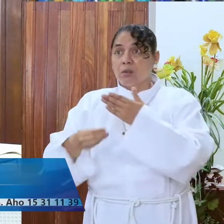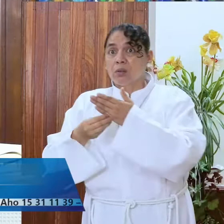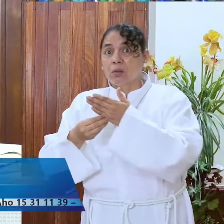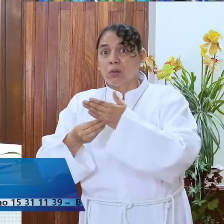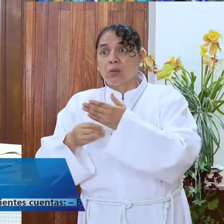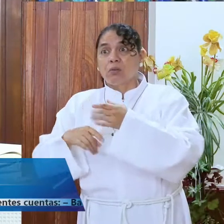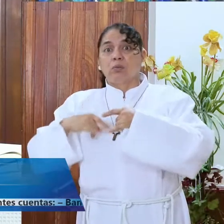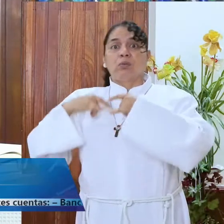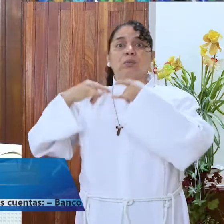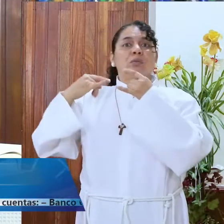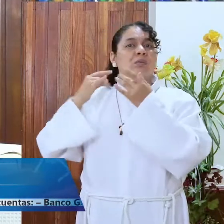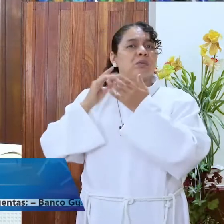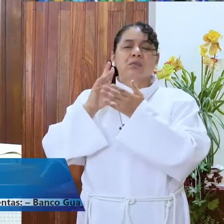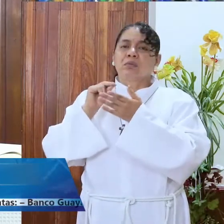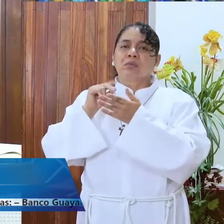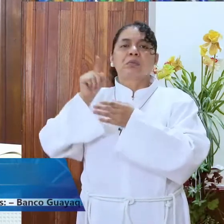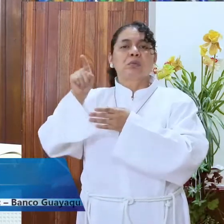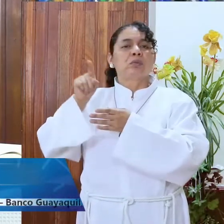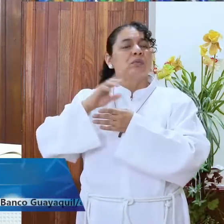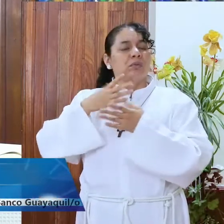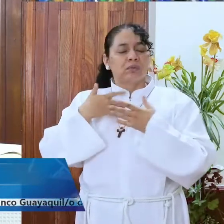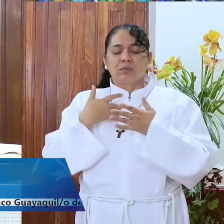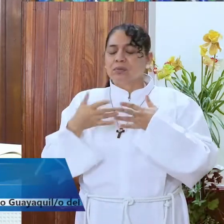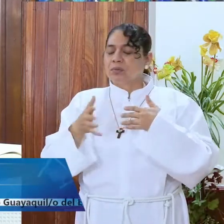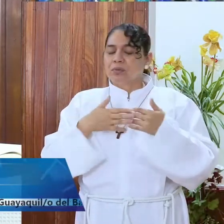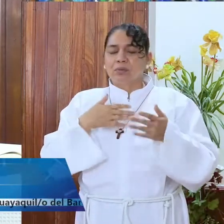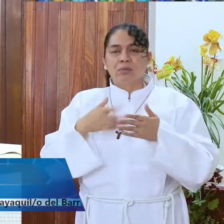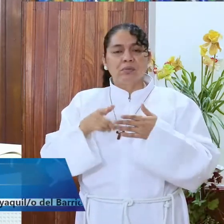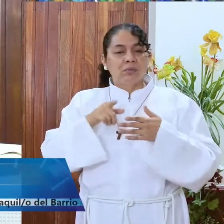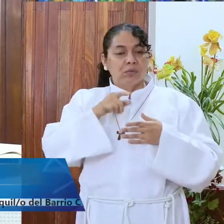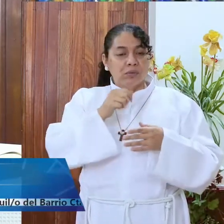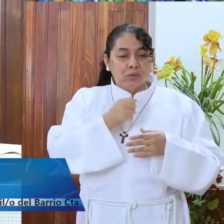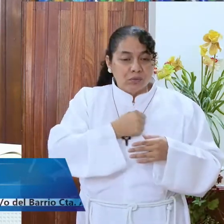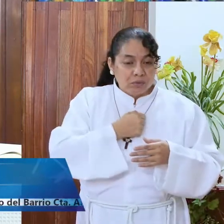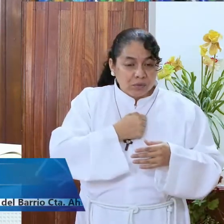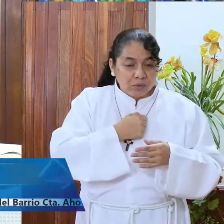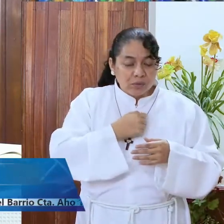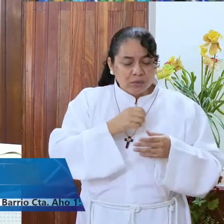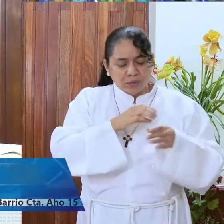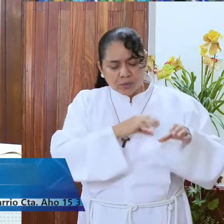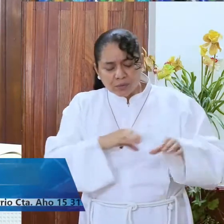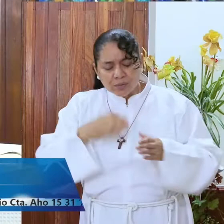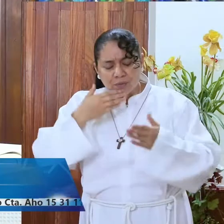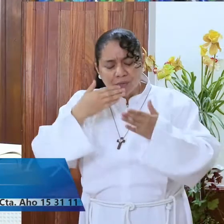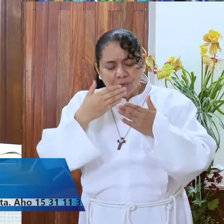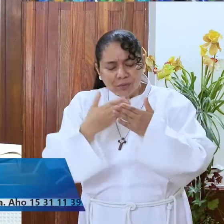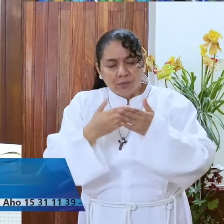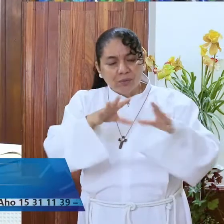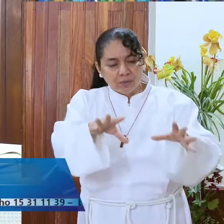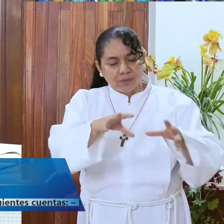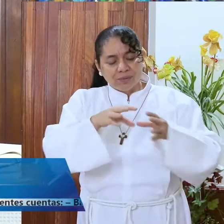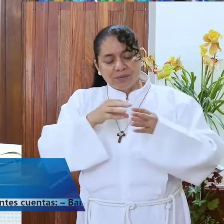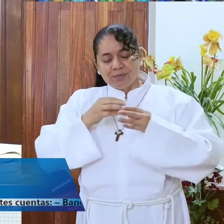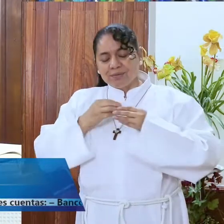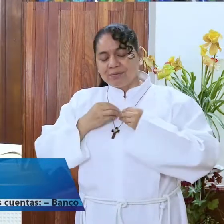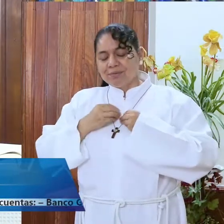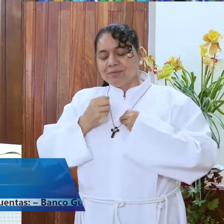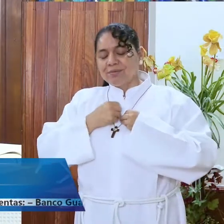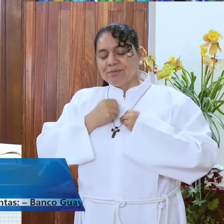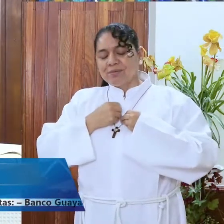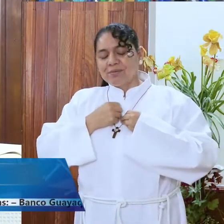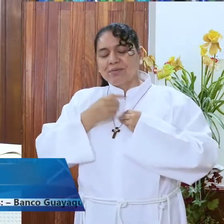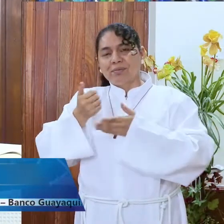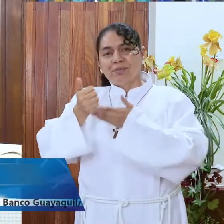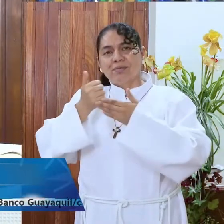tú inspiras y haces tuya nuestra acción de gracias para que viva de salvación por cristo